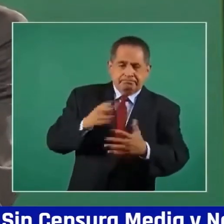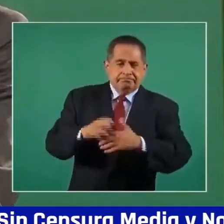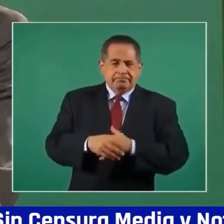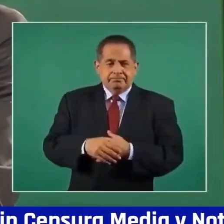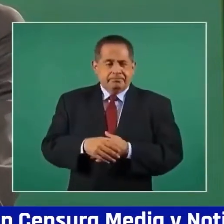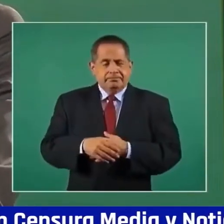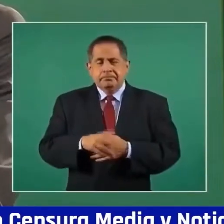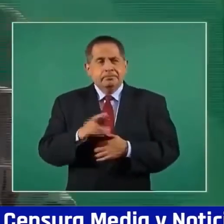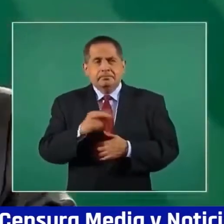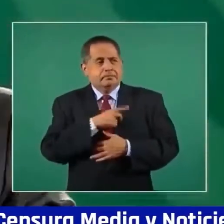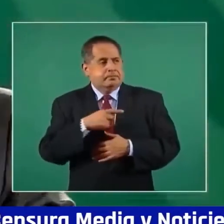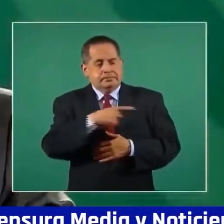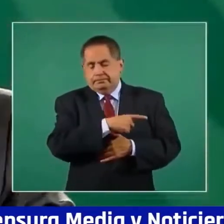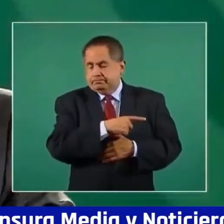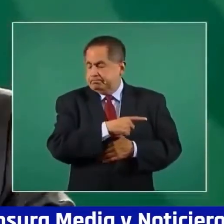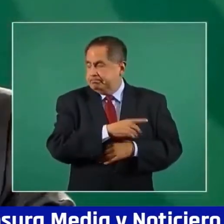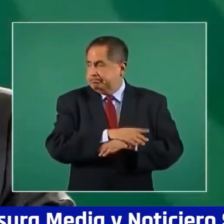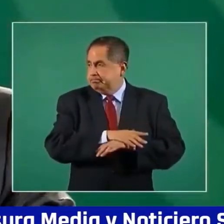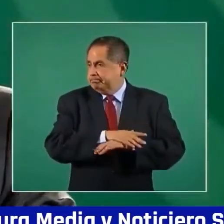nefasta,